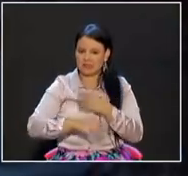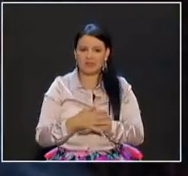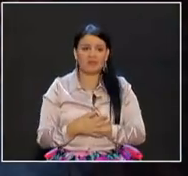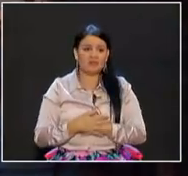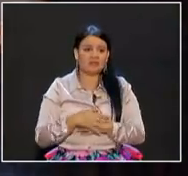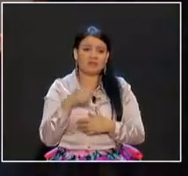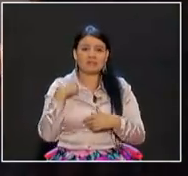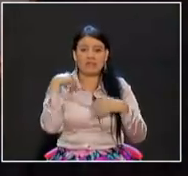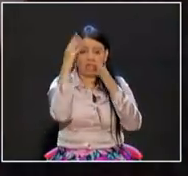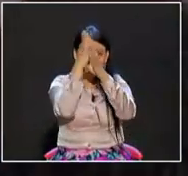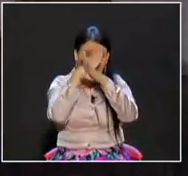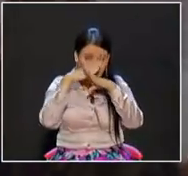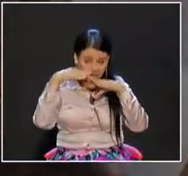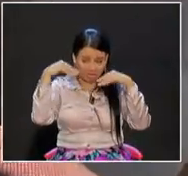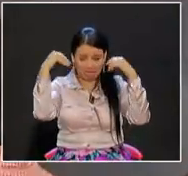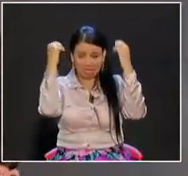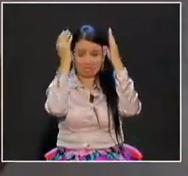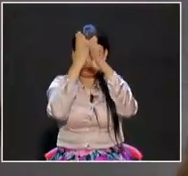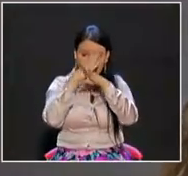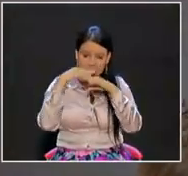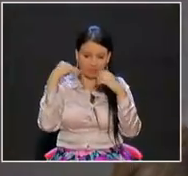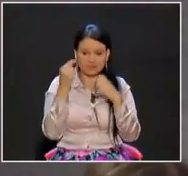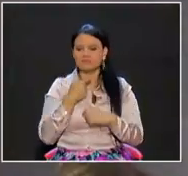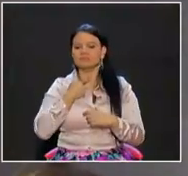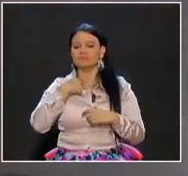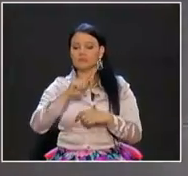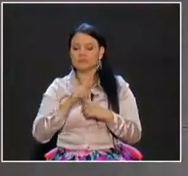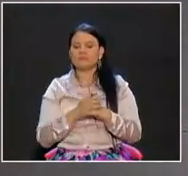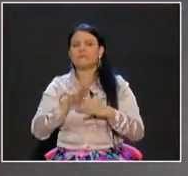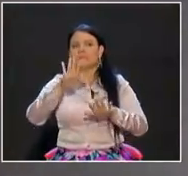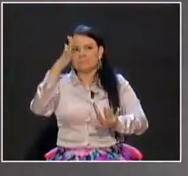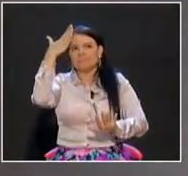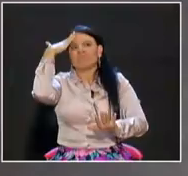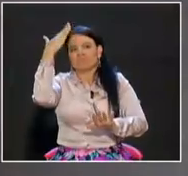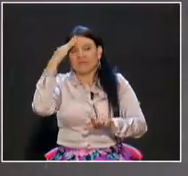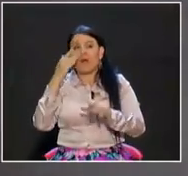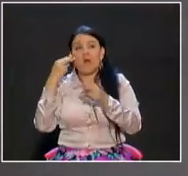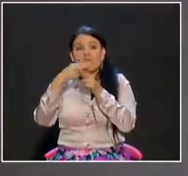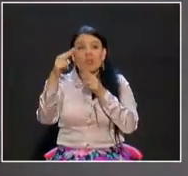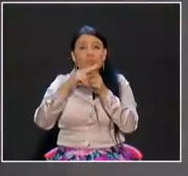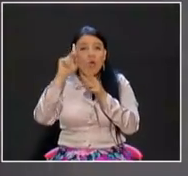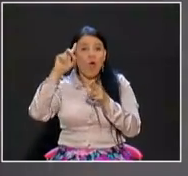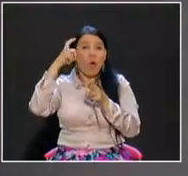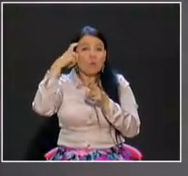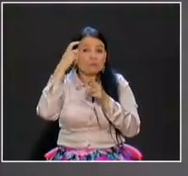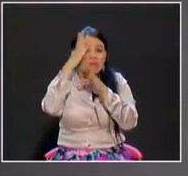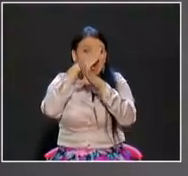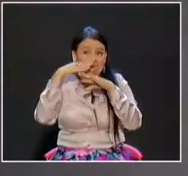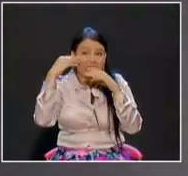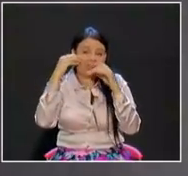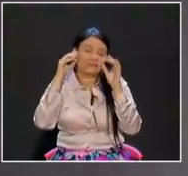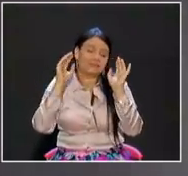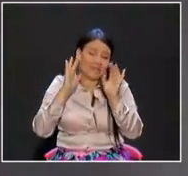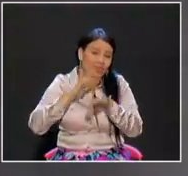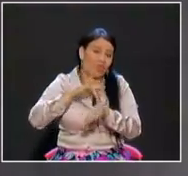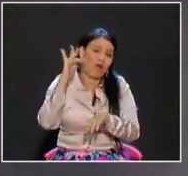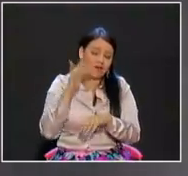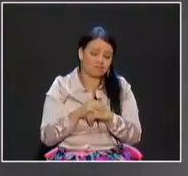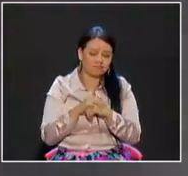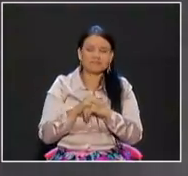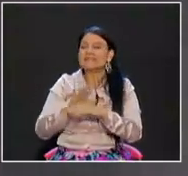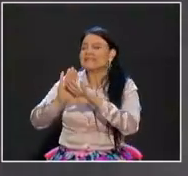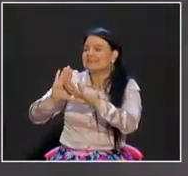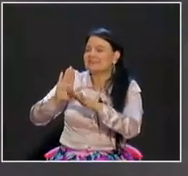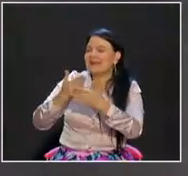y sé que es el gobernador de antioquia implica reuniones en horas de la noche gracias candidato muy bien muchísimas